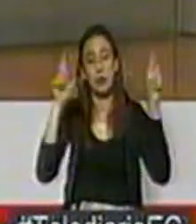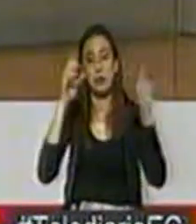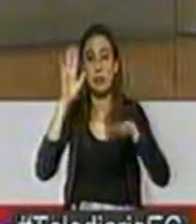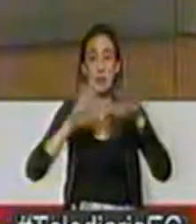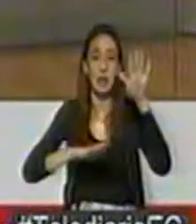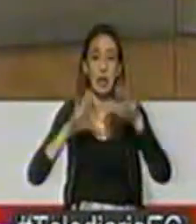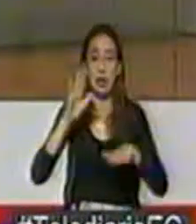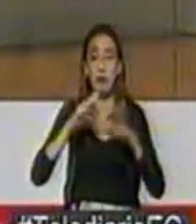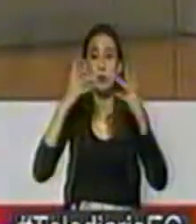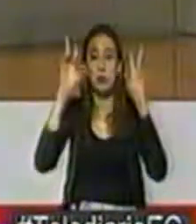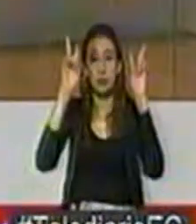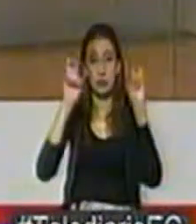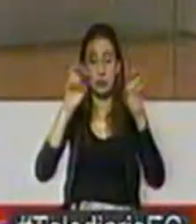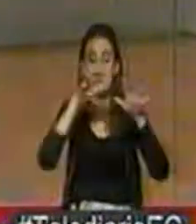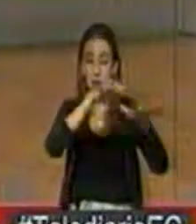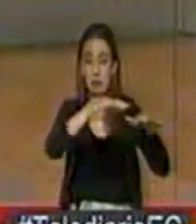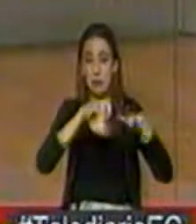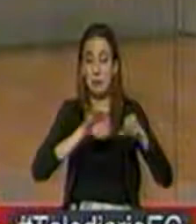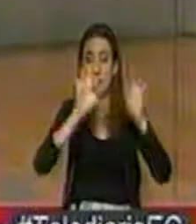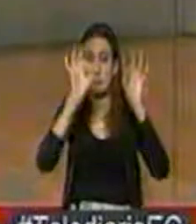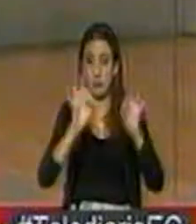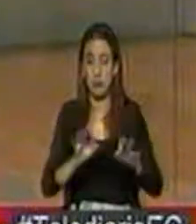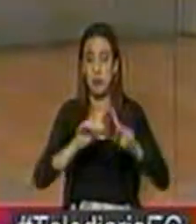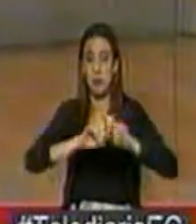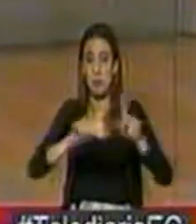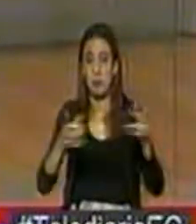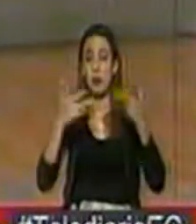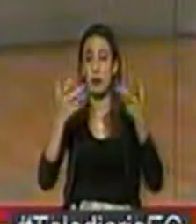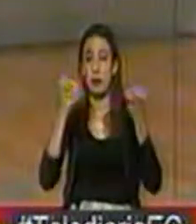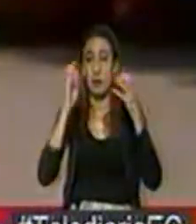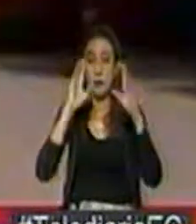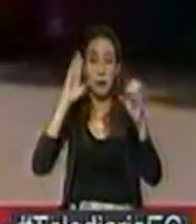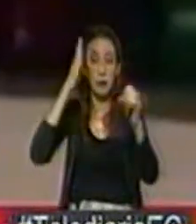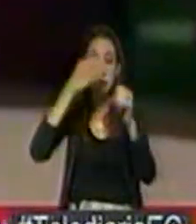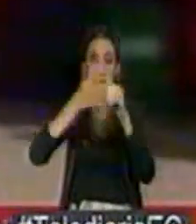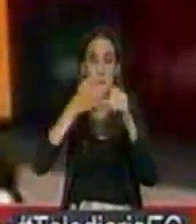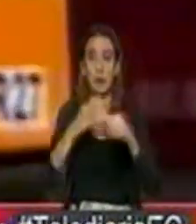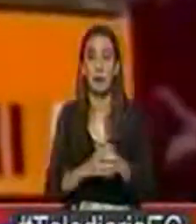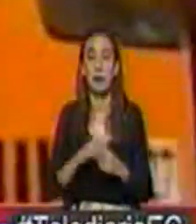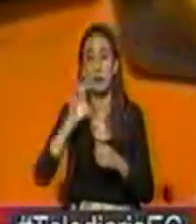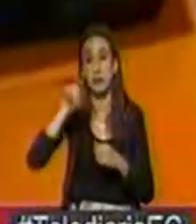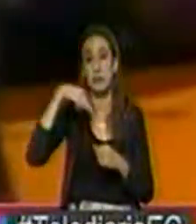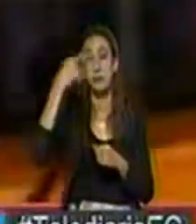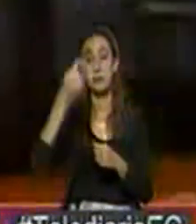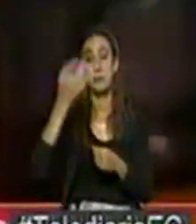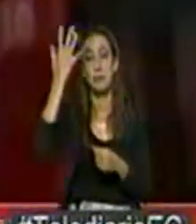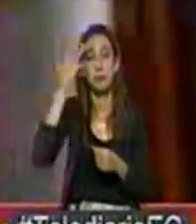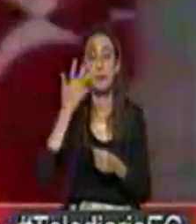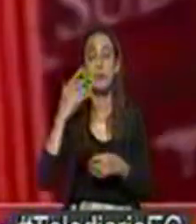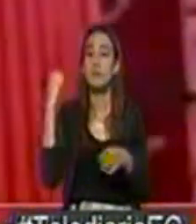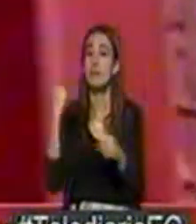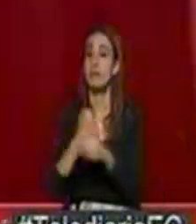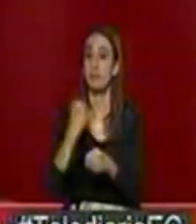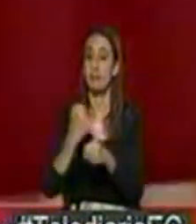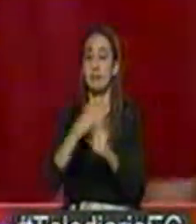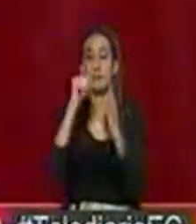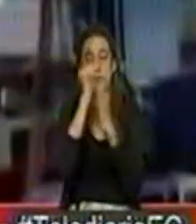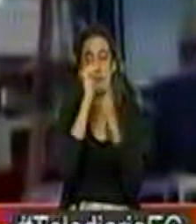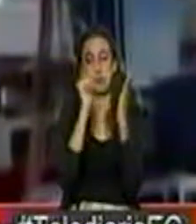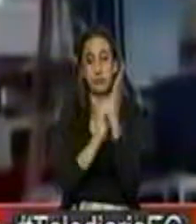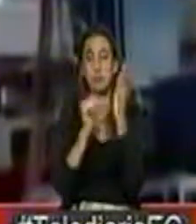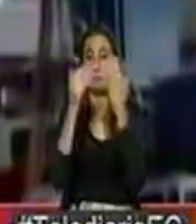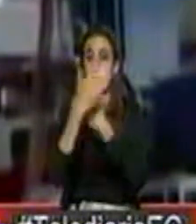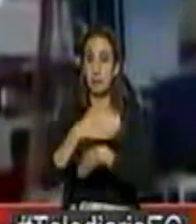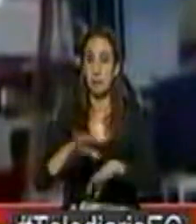de temas agrícolas puntuales, pero estamos enfocados en eso. Y que en los próximos días se trabajará en una agenda para que se concrete